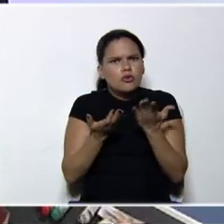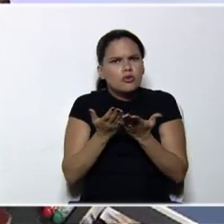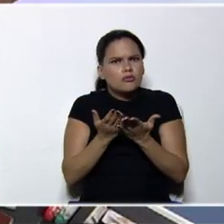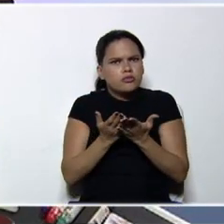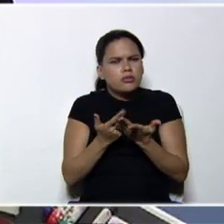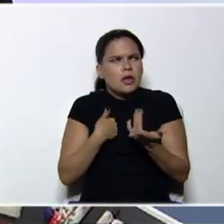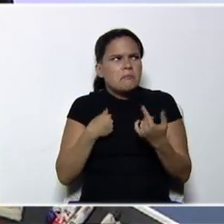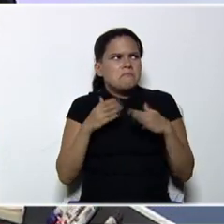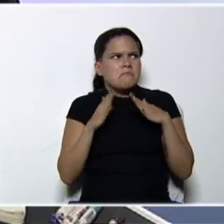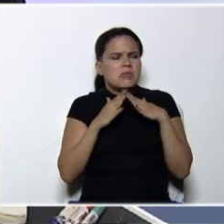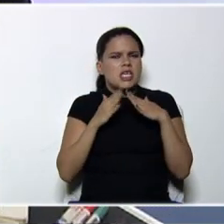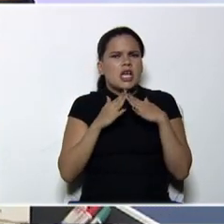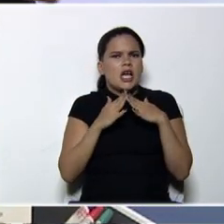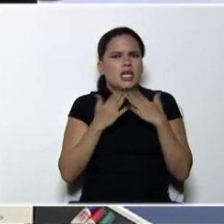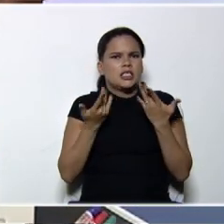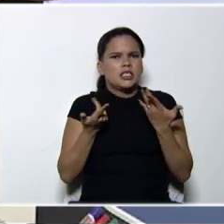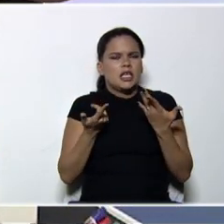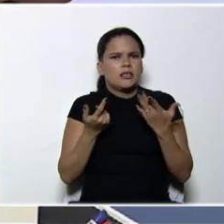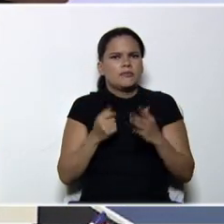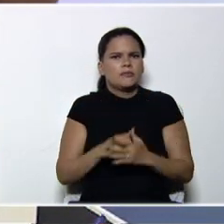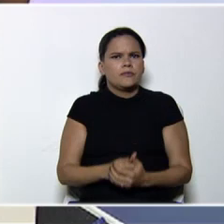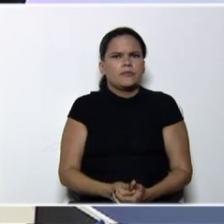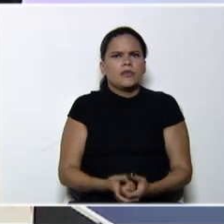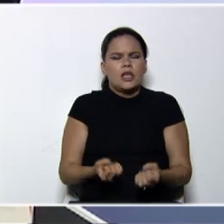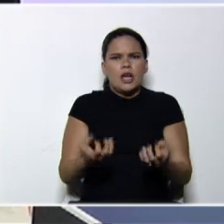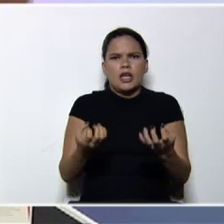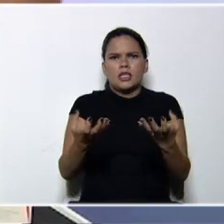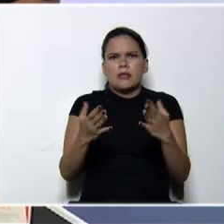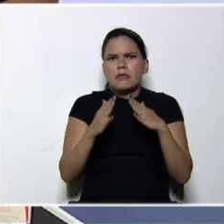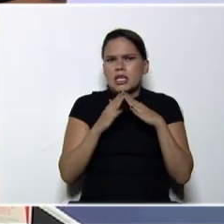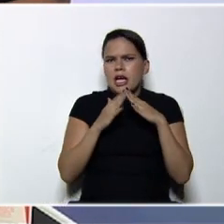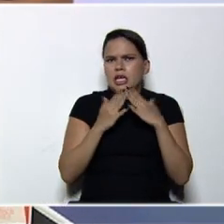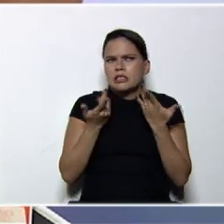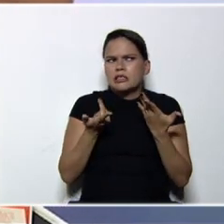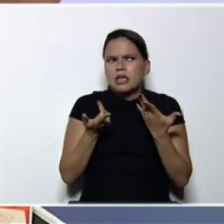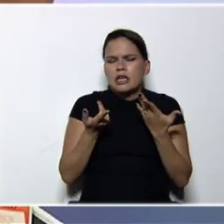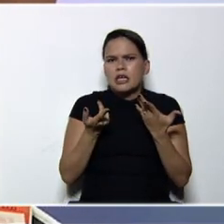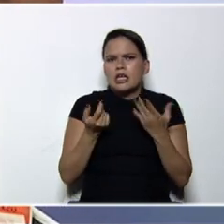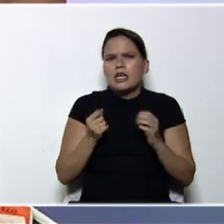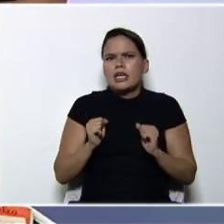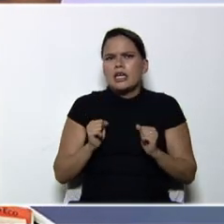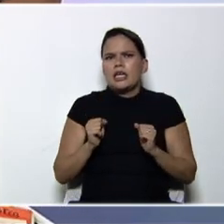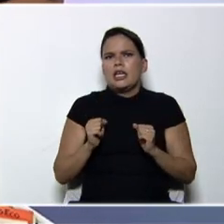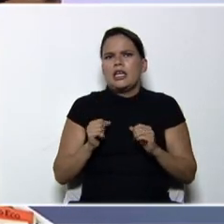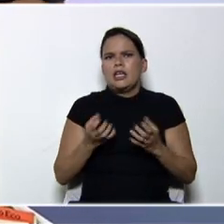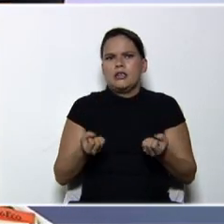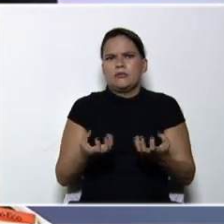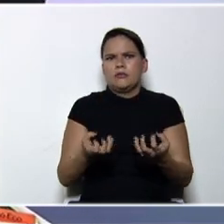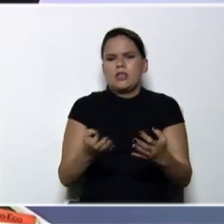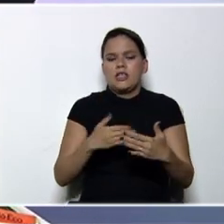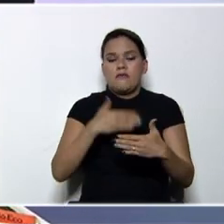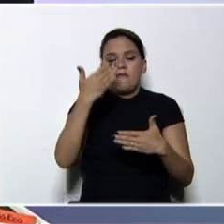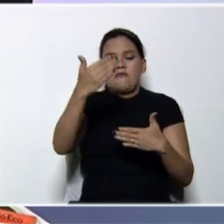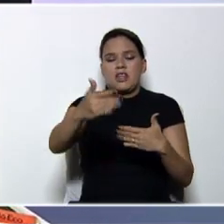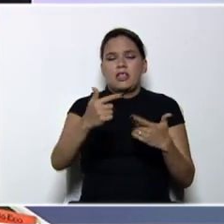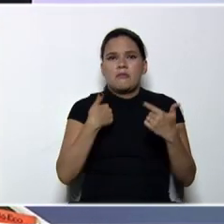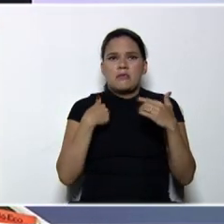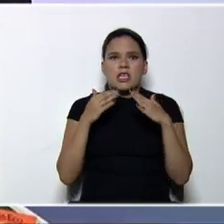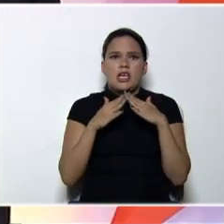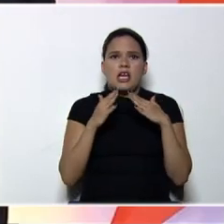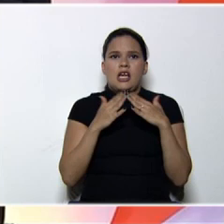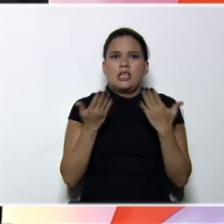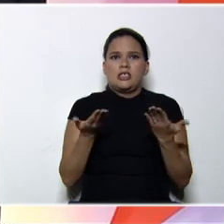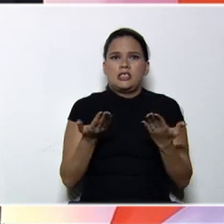mi propia casa, el patio de mi casa, el patio de al frente, es decir, dónde voy a realizarlo.